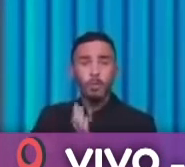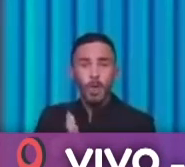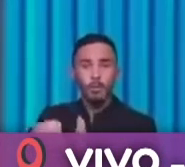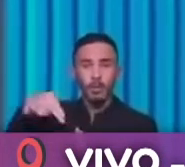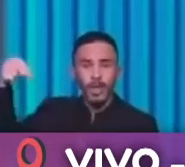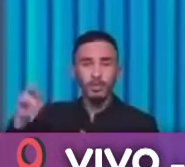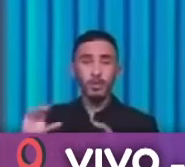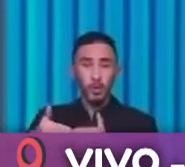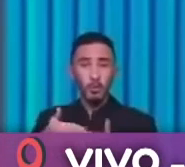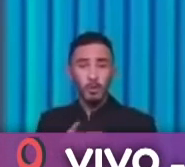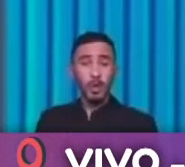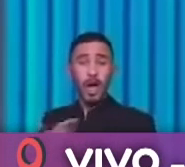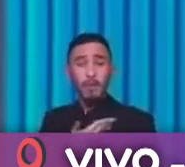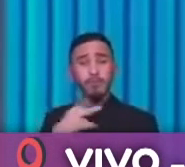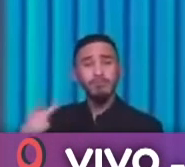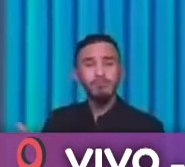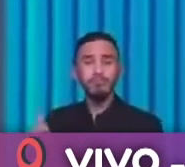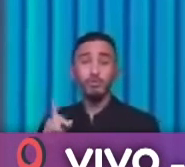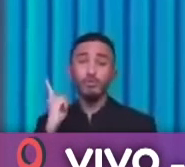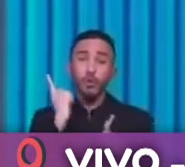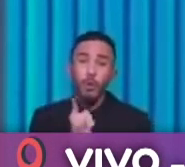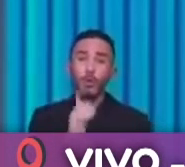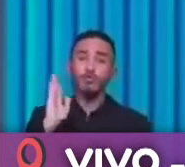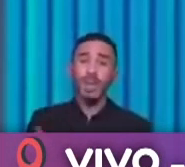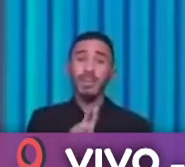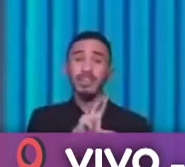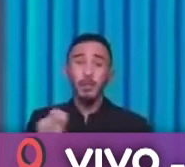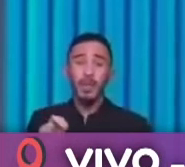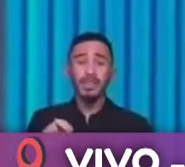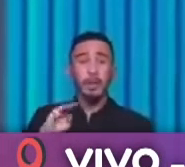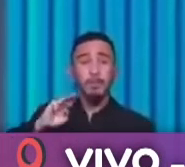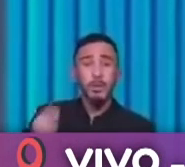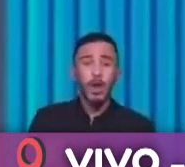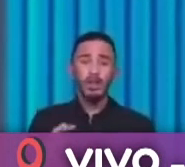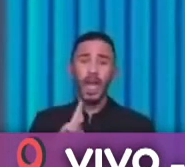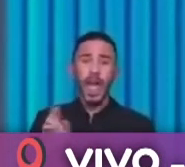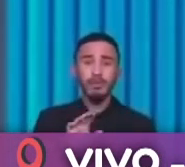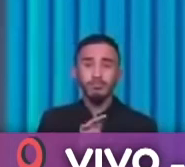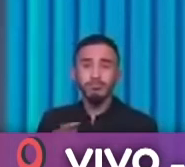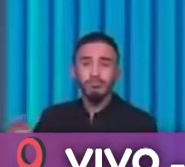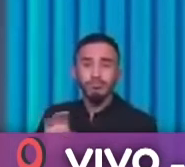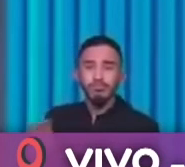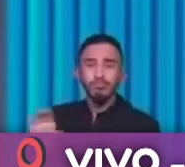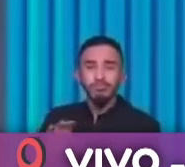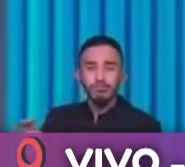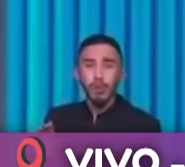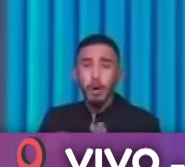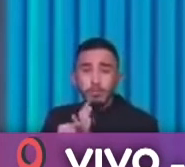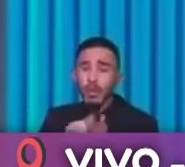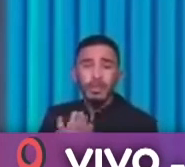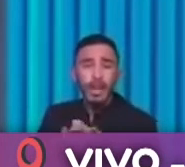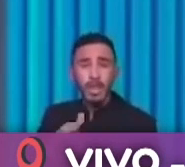enjuiciado, estuvo preso, ¿no? Bolsonaro impulsó y mucho eso. Ayer se habló de Michel Temer, por ejemplo, en el debate. Michel Temer